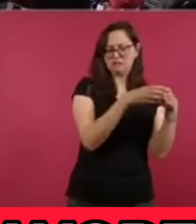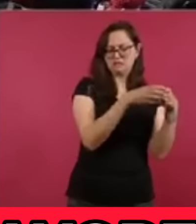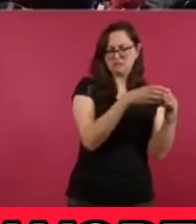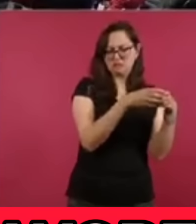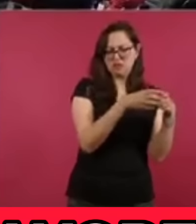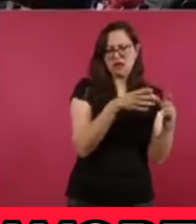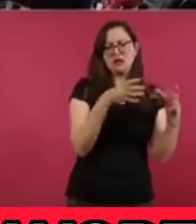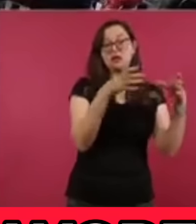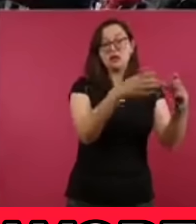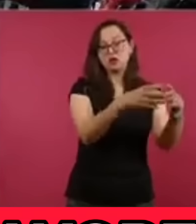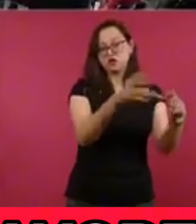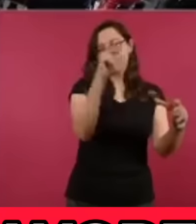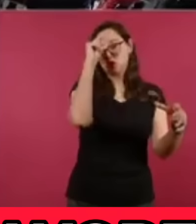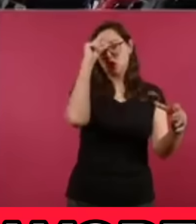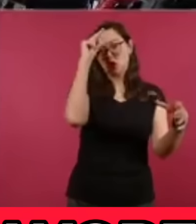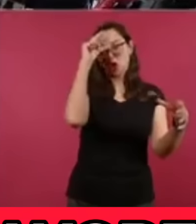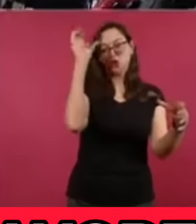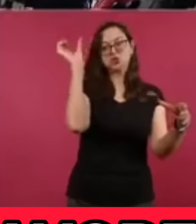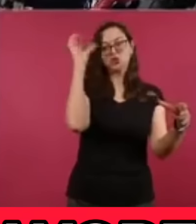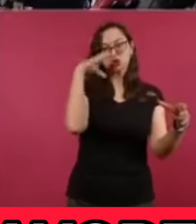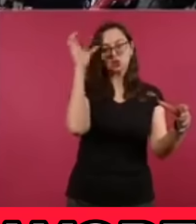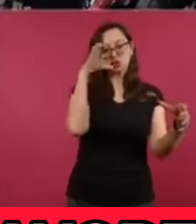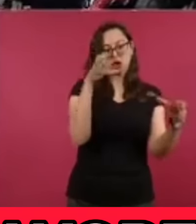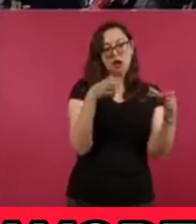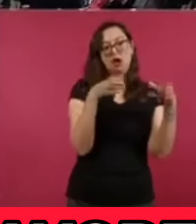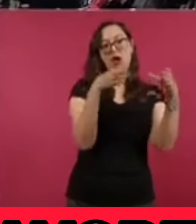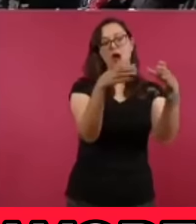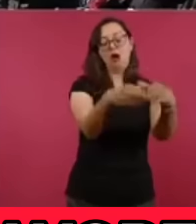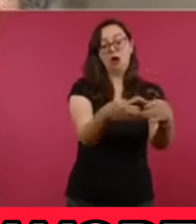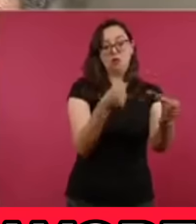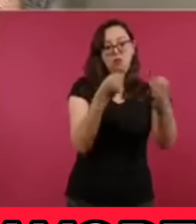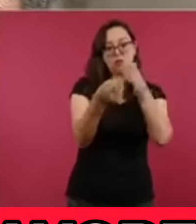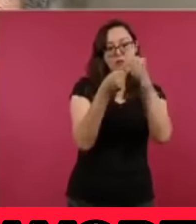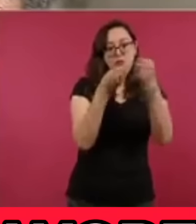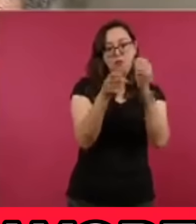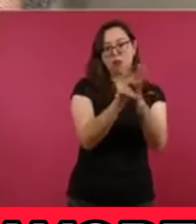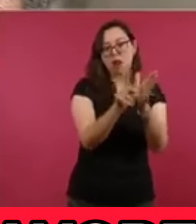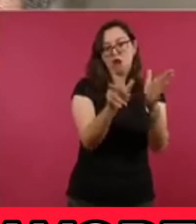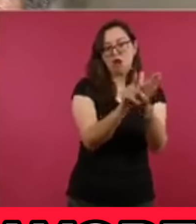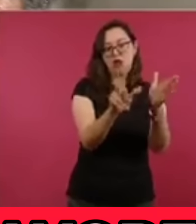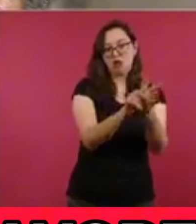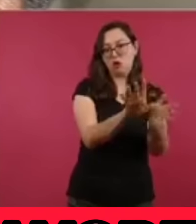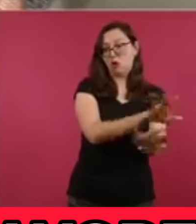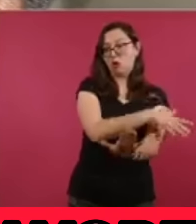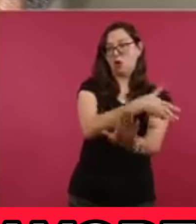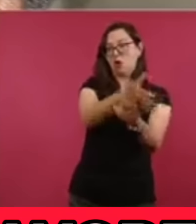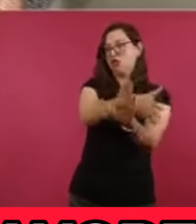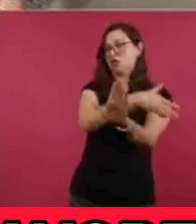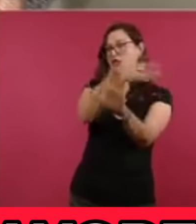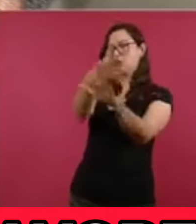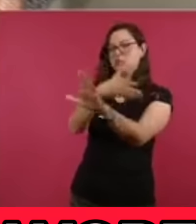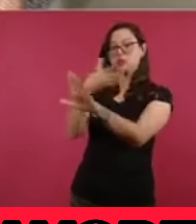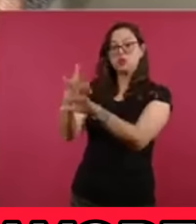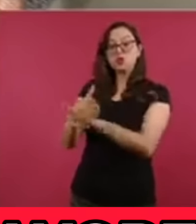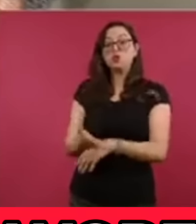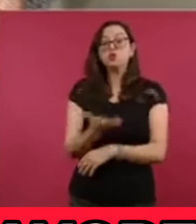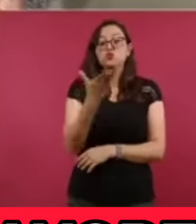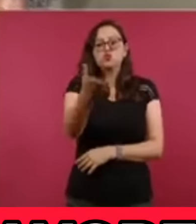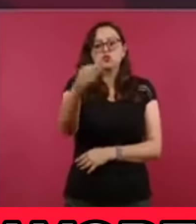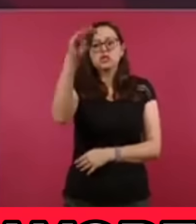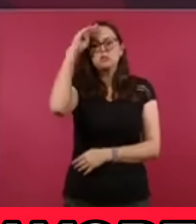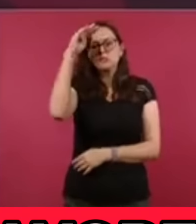y la prensa. Entonces, ¿usted no considera que con lo que ha hecho ha afectado a su propio partido?